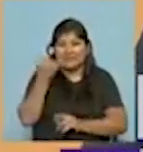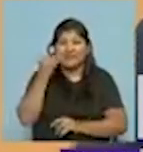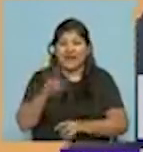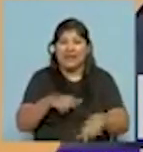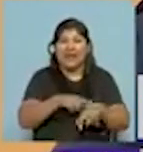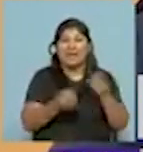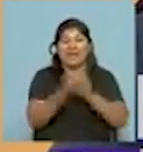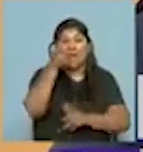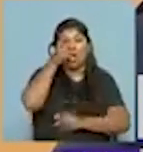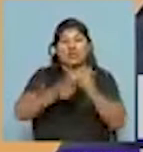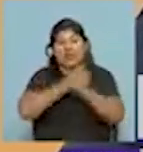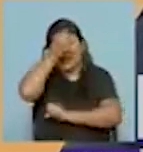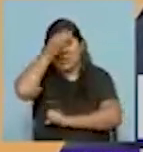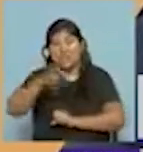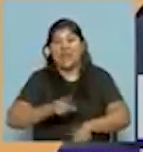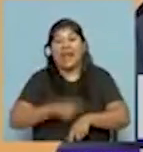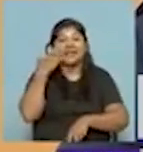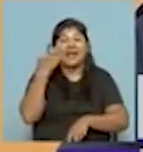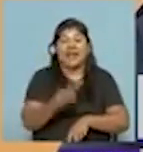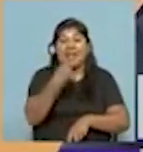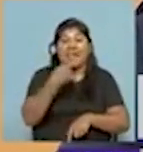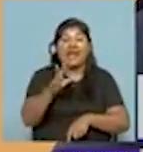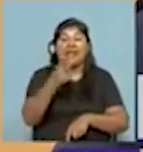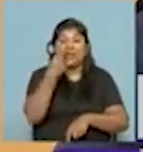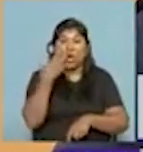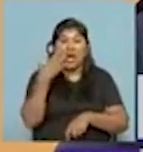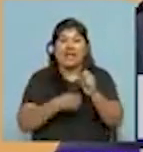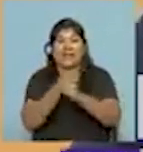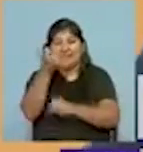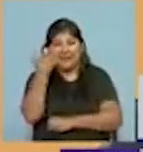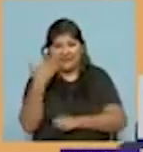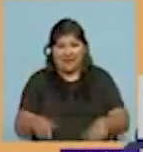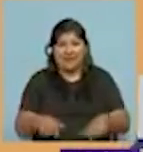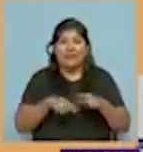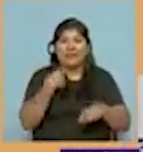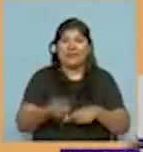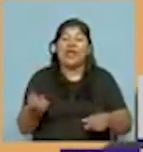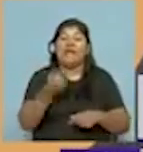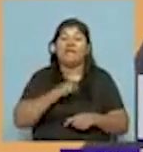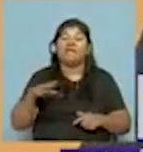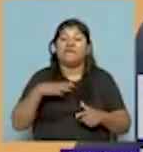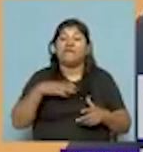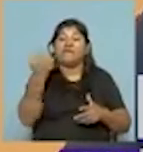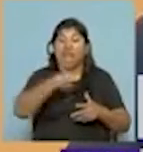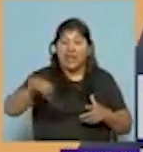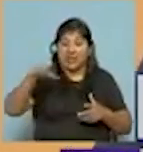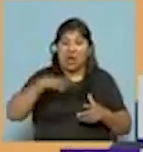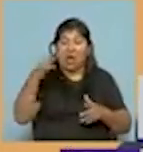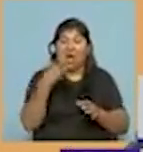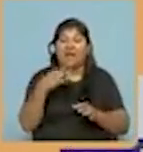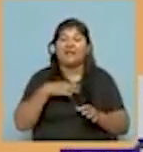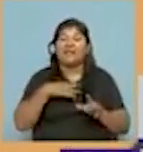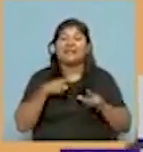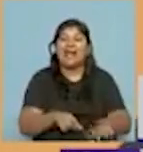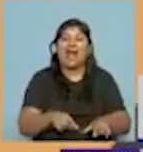mediodía y a la tarde es decir 14 18 y me faltó la parte de universitarios los requisitos para los chicos de la